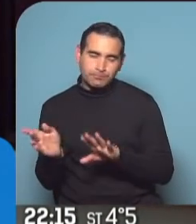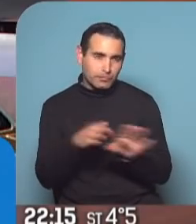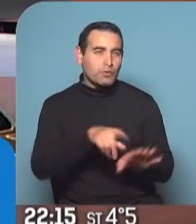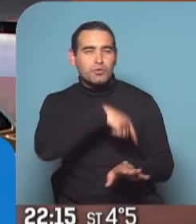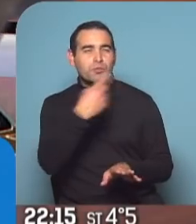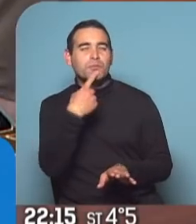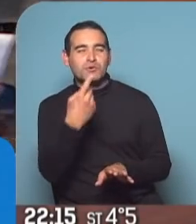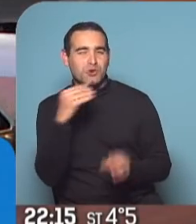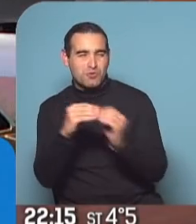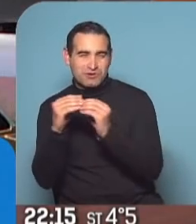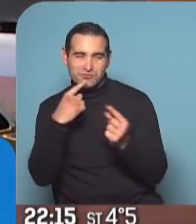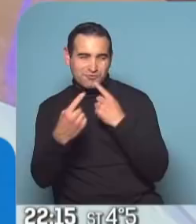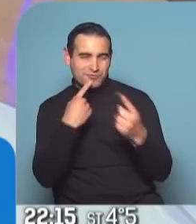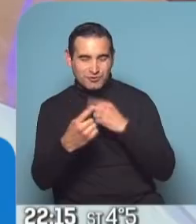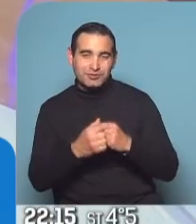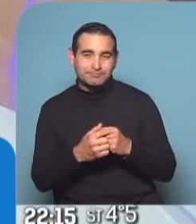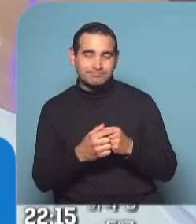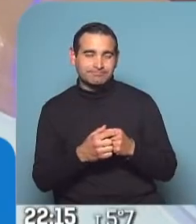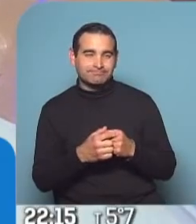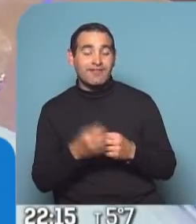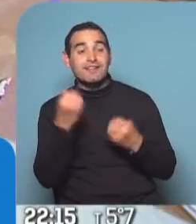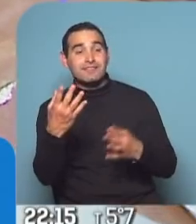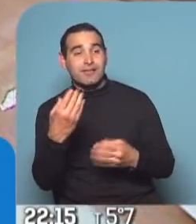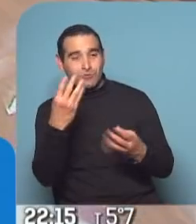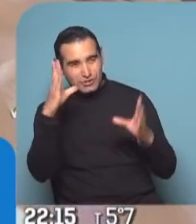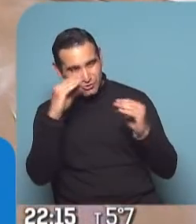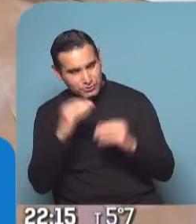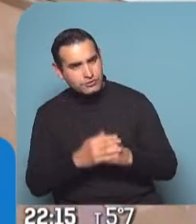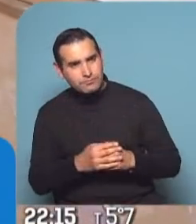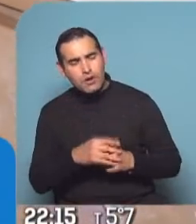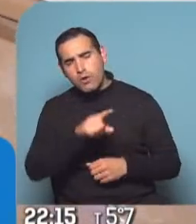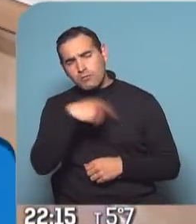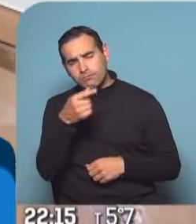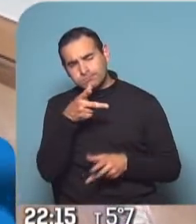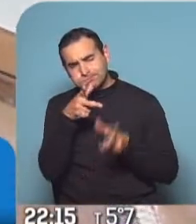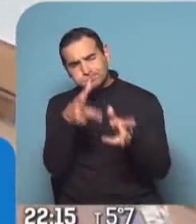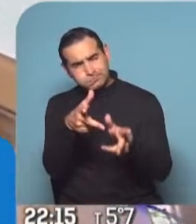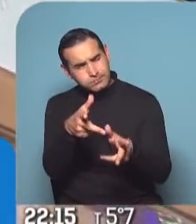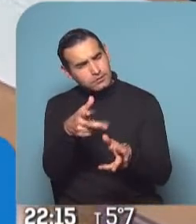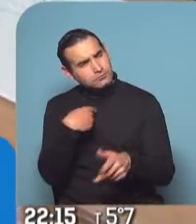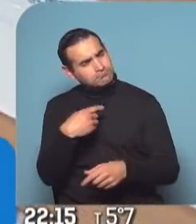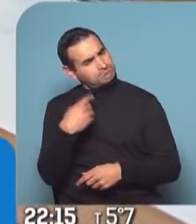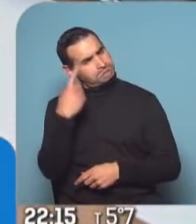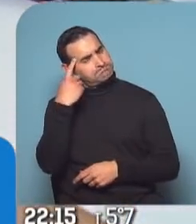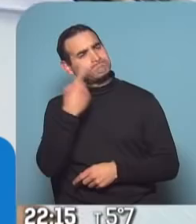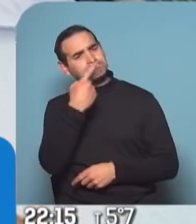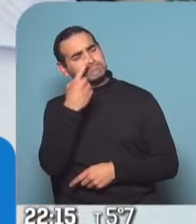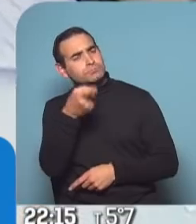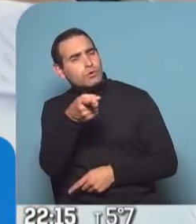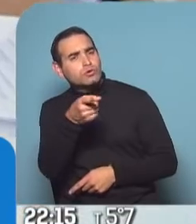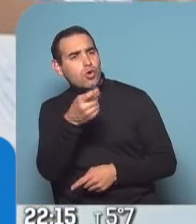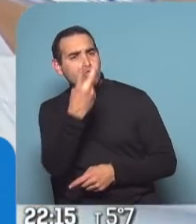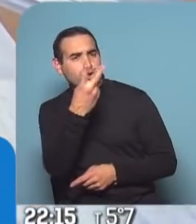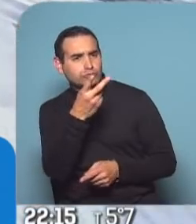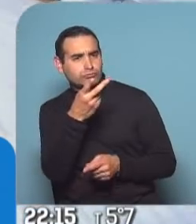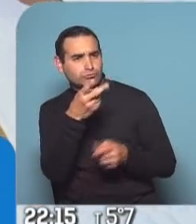de mis compañeros. ¿Qué tal, Andrés? Buenas noches. José. Retomando algo que dijiste hace un ratito, me interesa consultarte sobre las dos fuerzas en